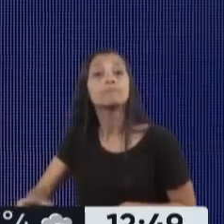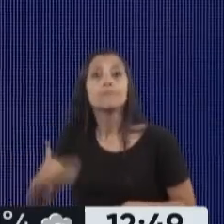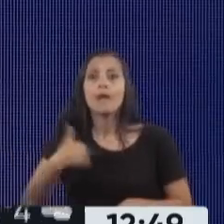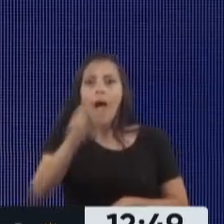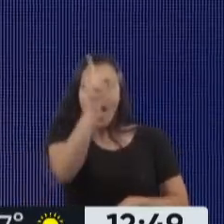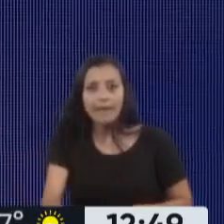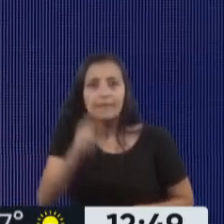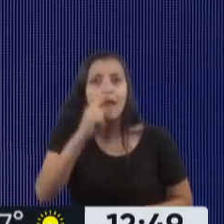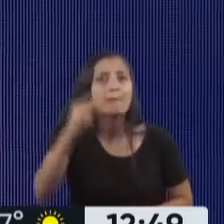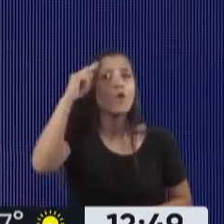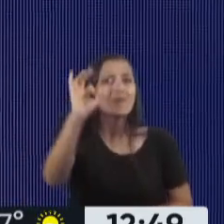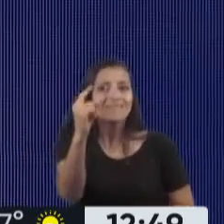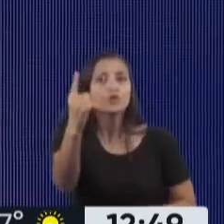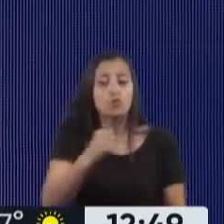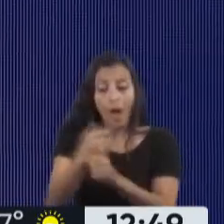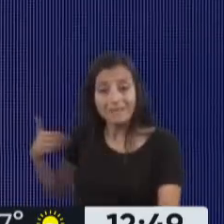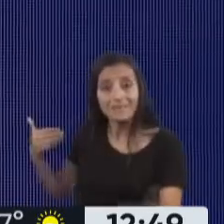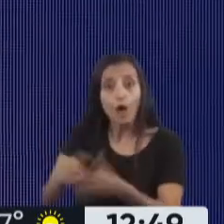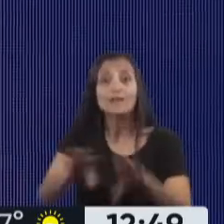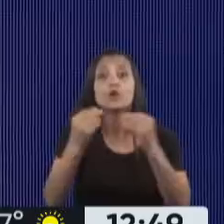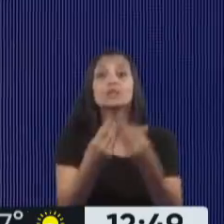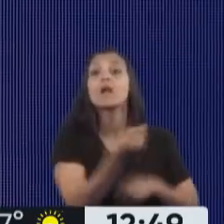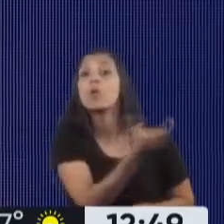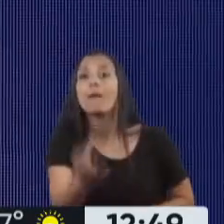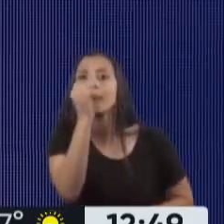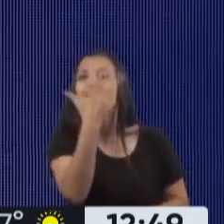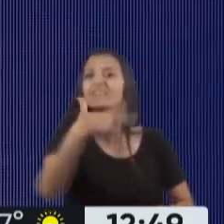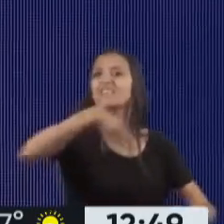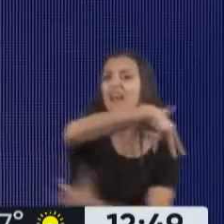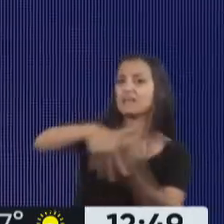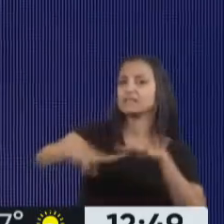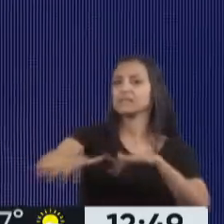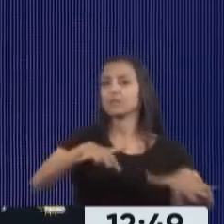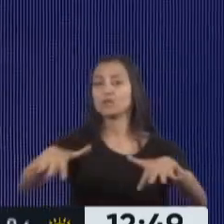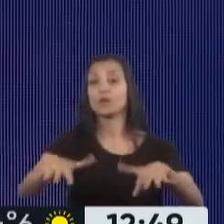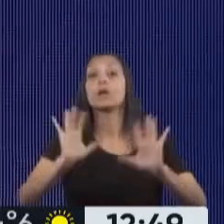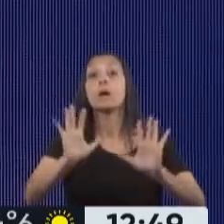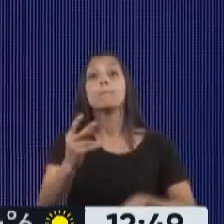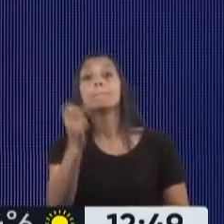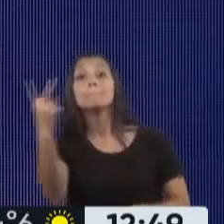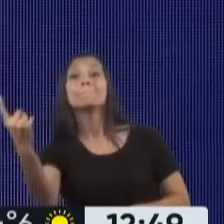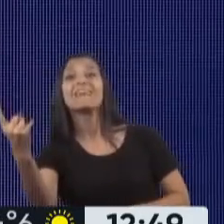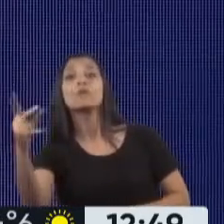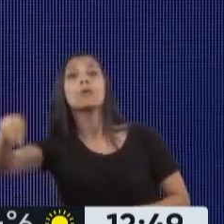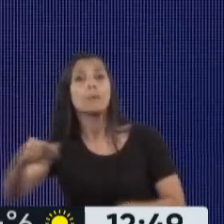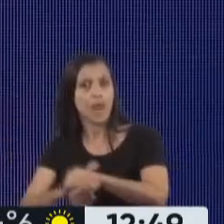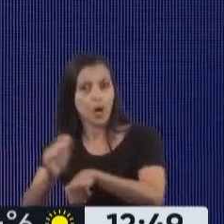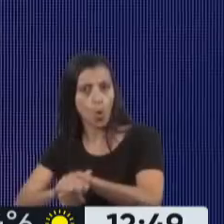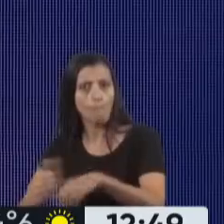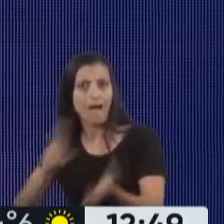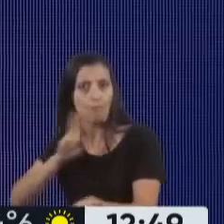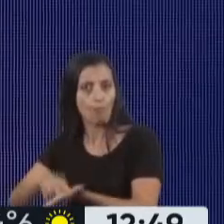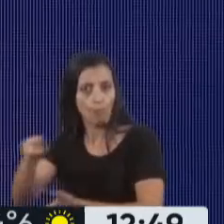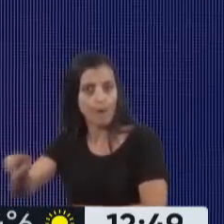desde 1901 hasta hoy tuvo 23 crisis, donde 21 tienen origen fiscal